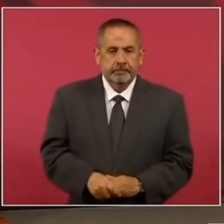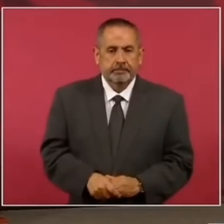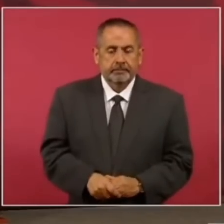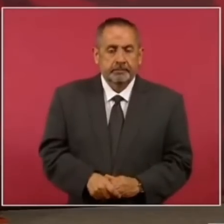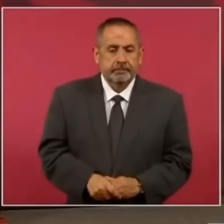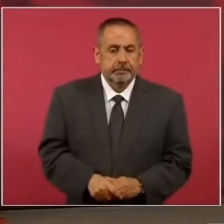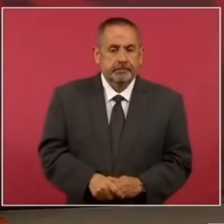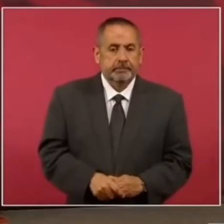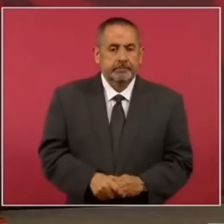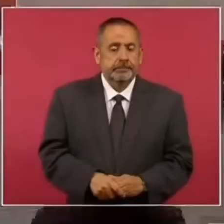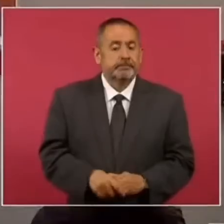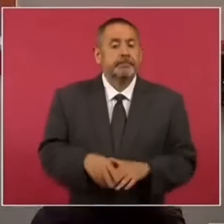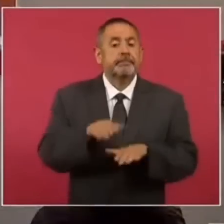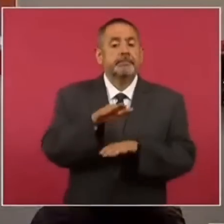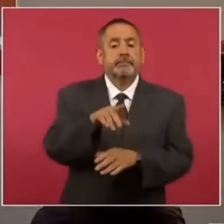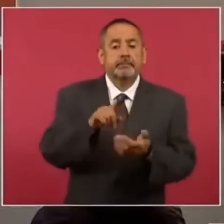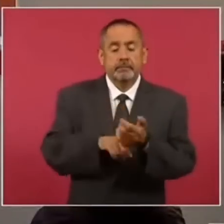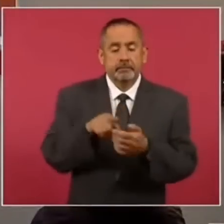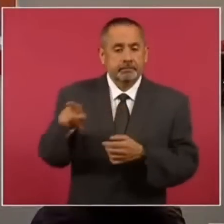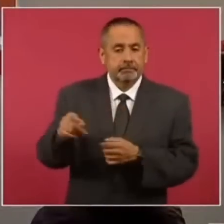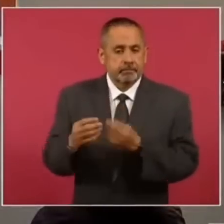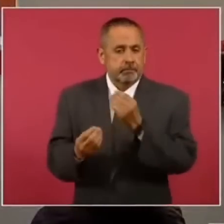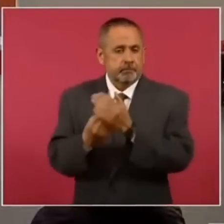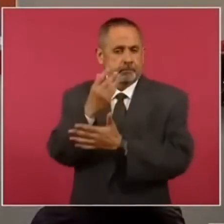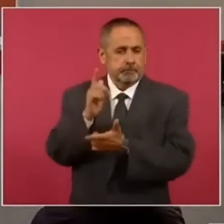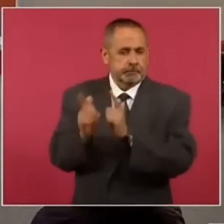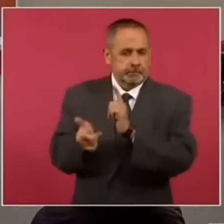Y en el caso de Nuevo Laredo,